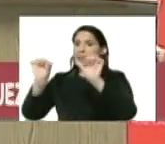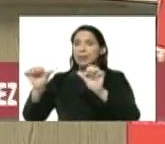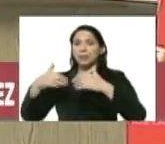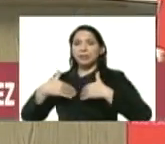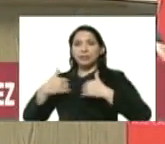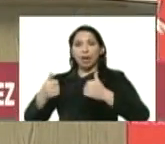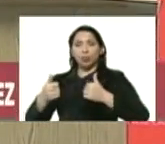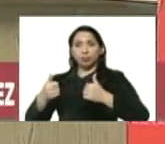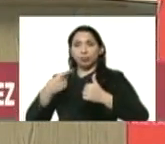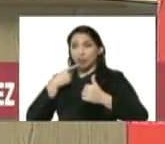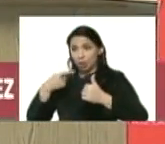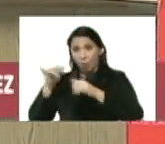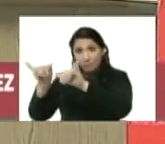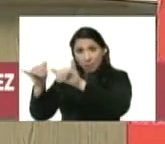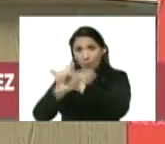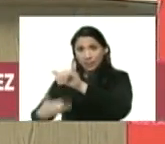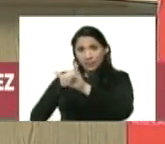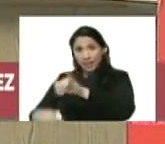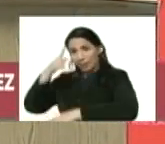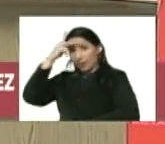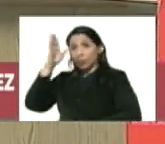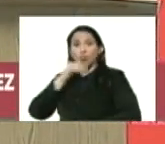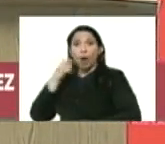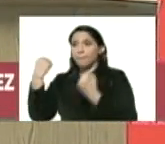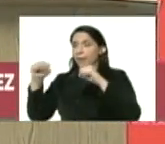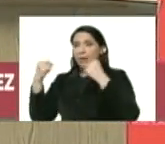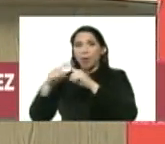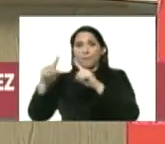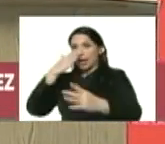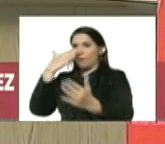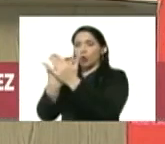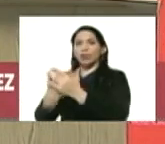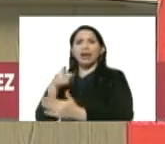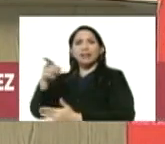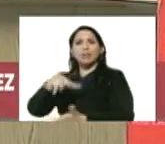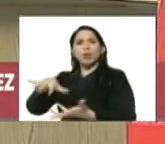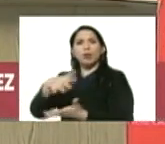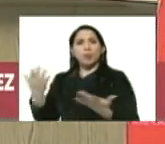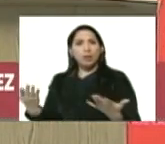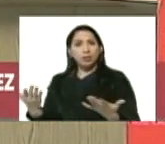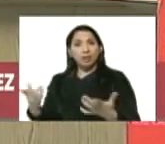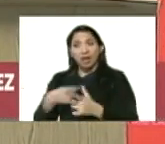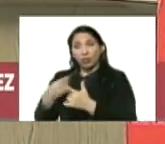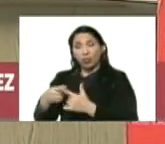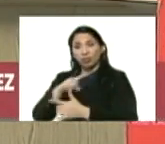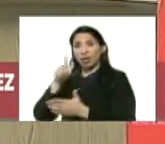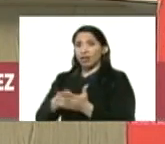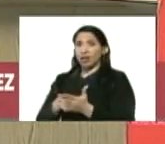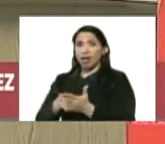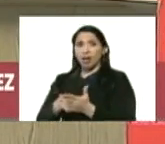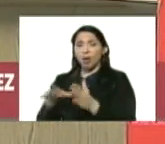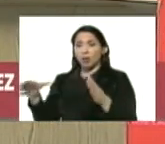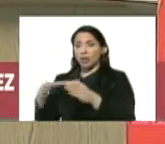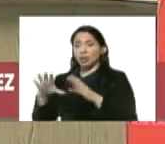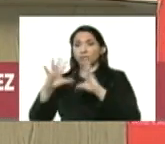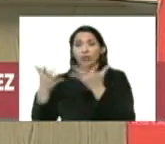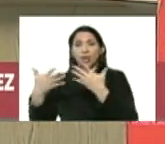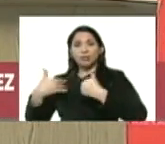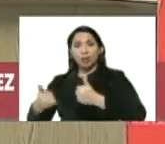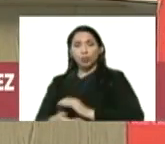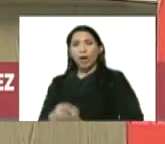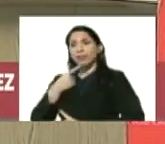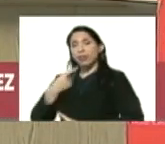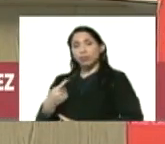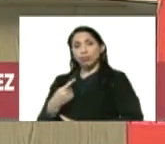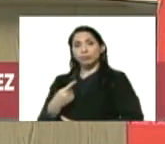salud y no estaba preparado para afrontar esta situación. En general, la Organización Mundial de la Salud ha